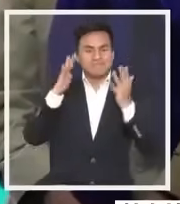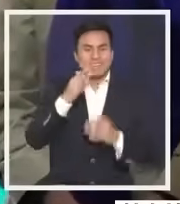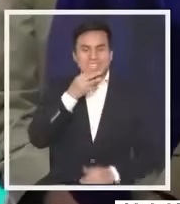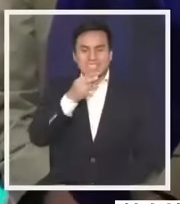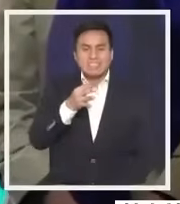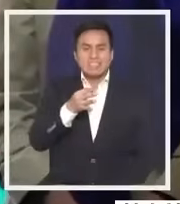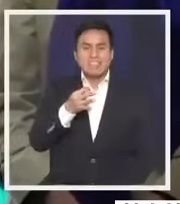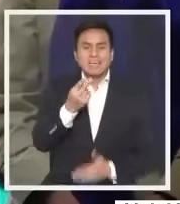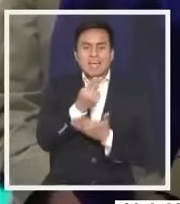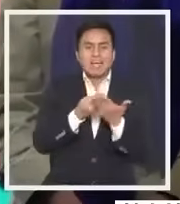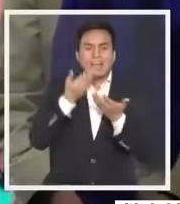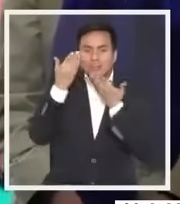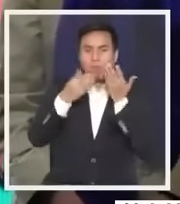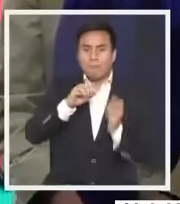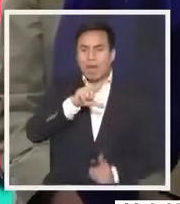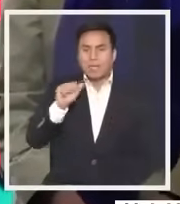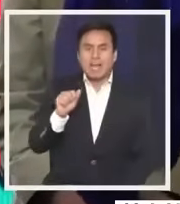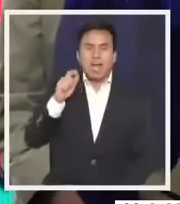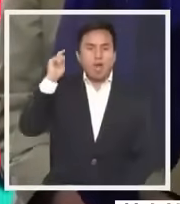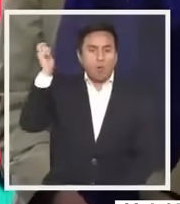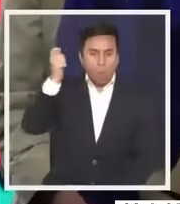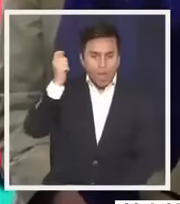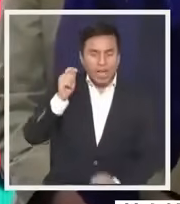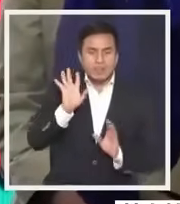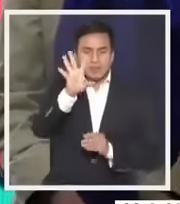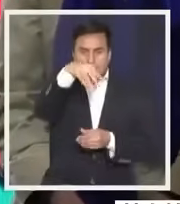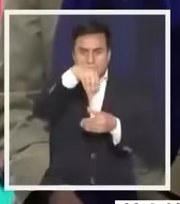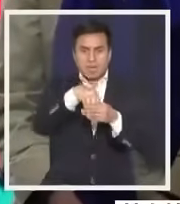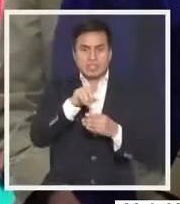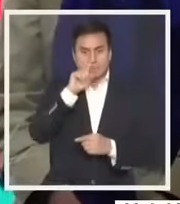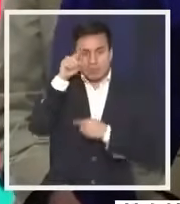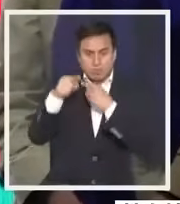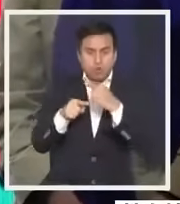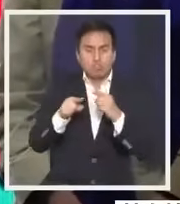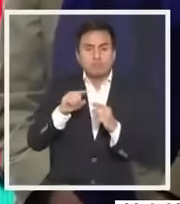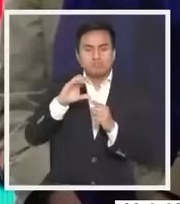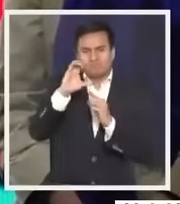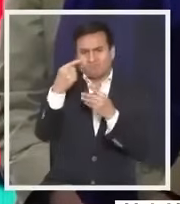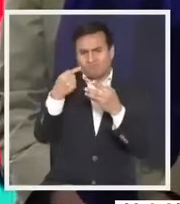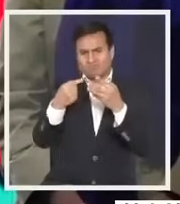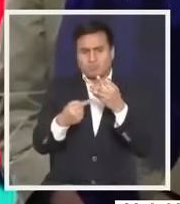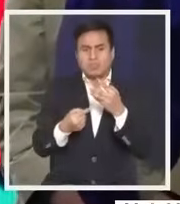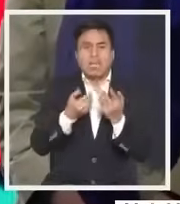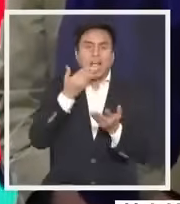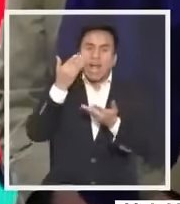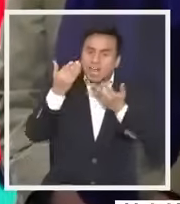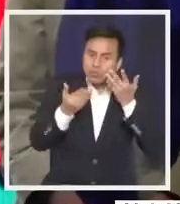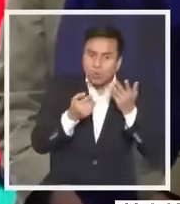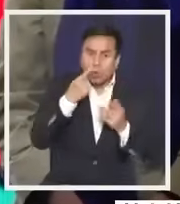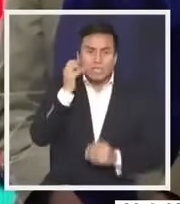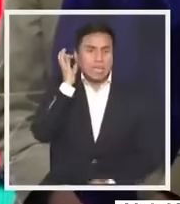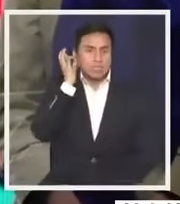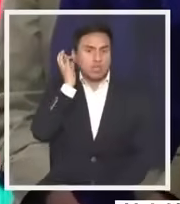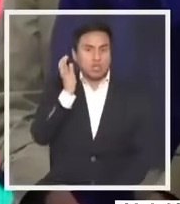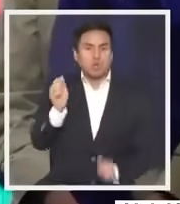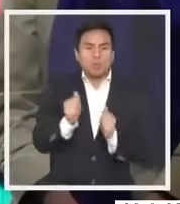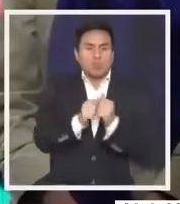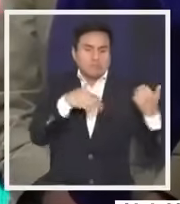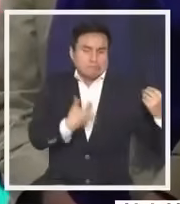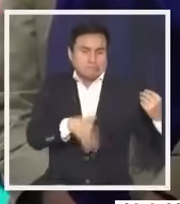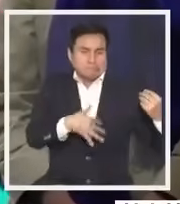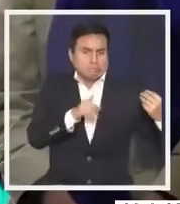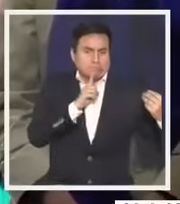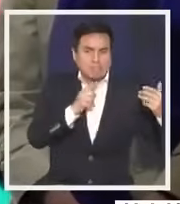canto a lo poeta, la paya, la cueca, que forman parte de nuestro patrimonio inmaterial? Cantores y cantoras junto a sus